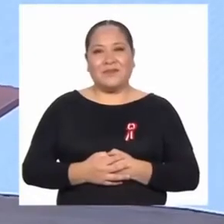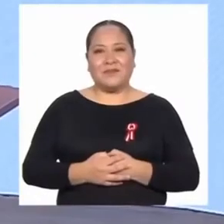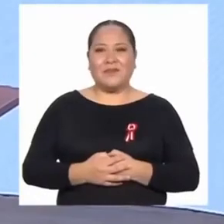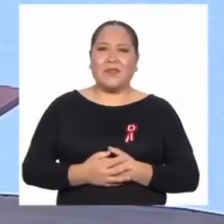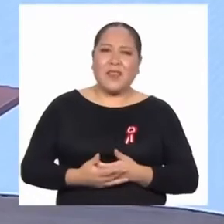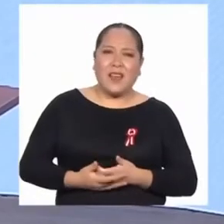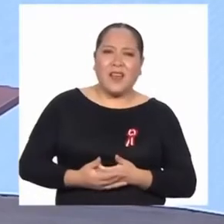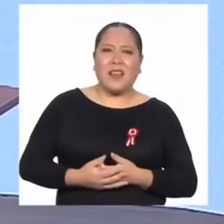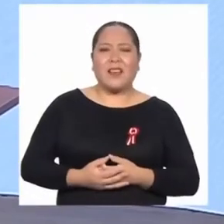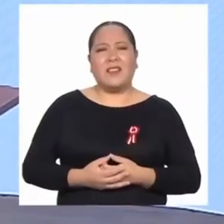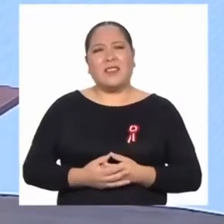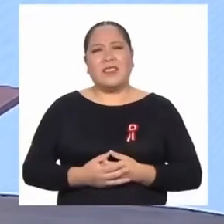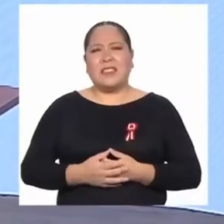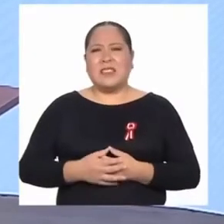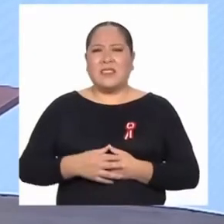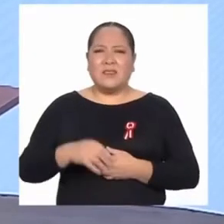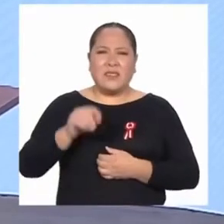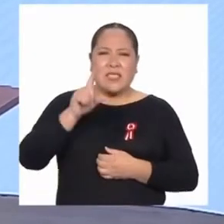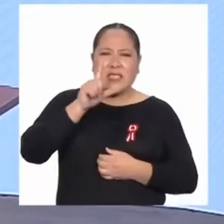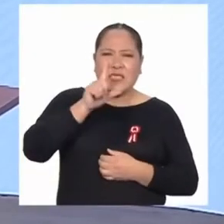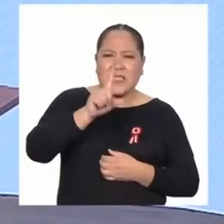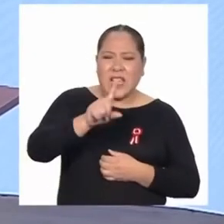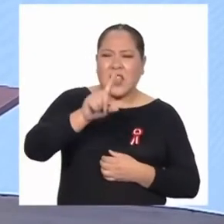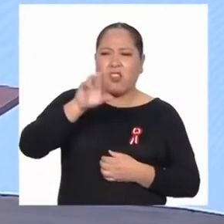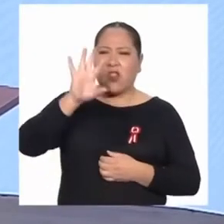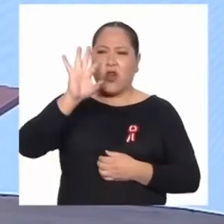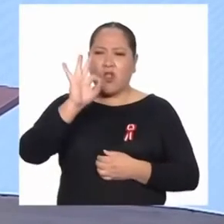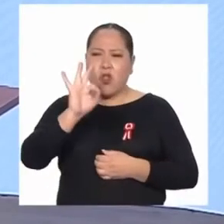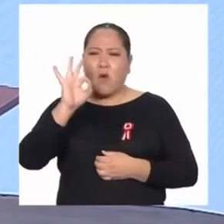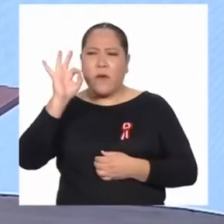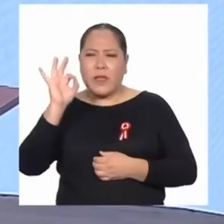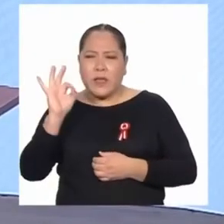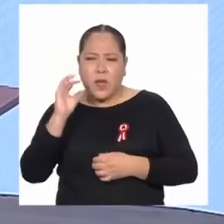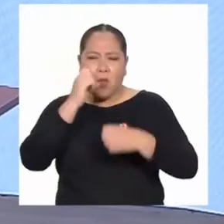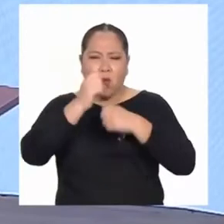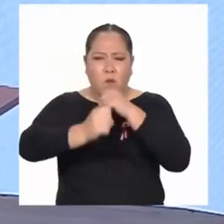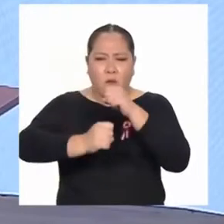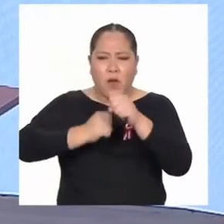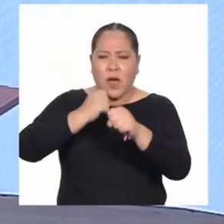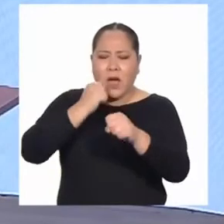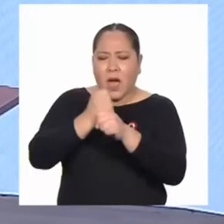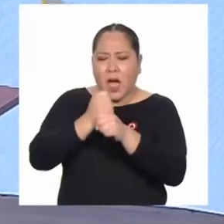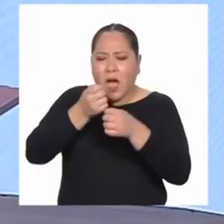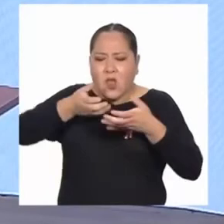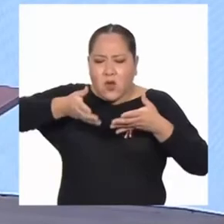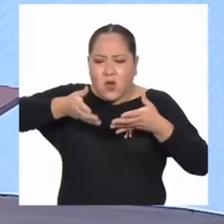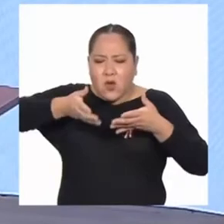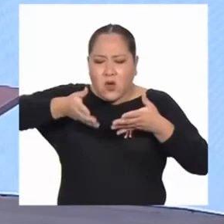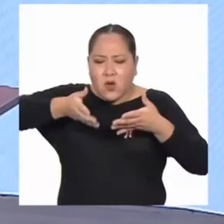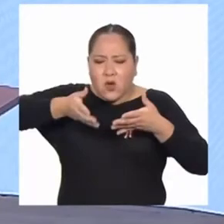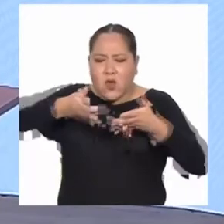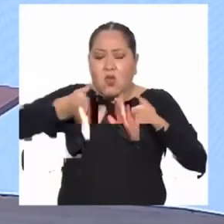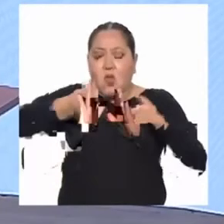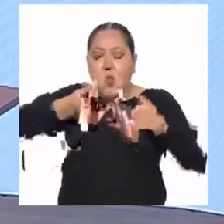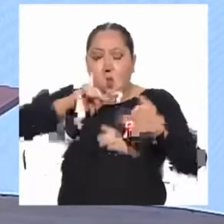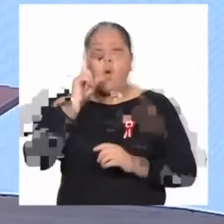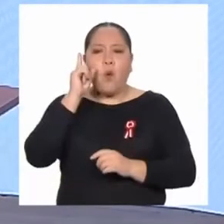hace 199 años nació